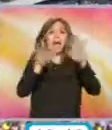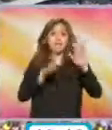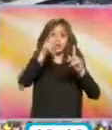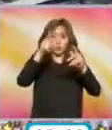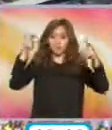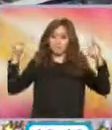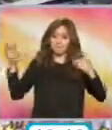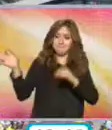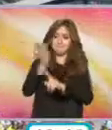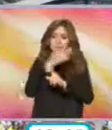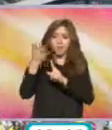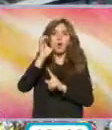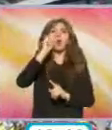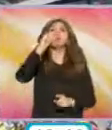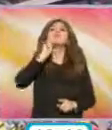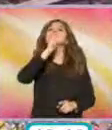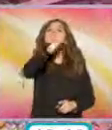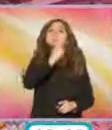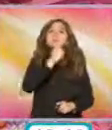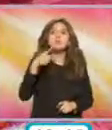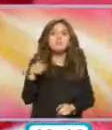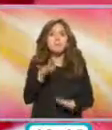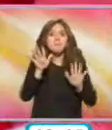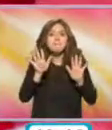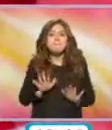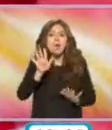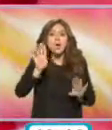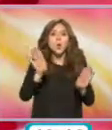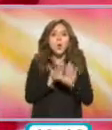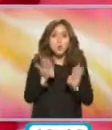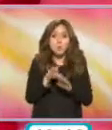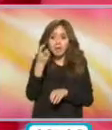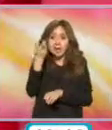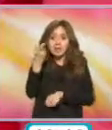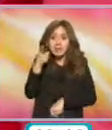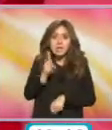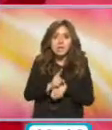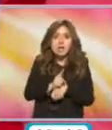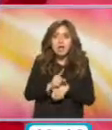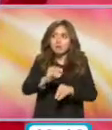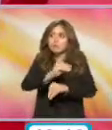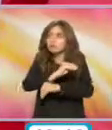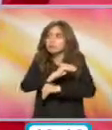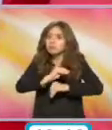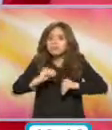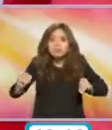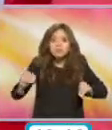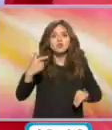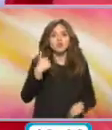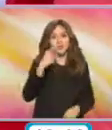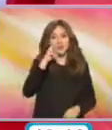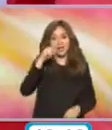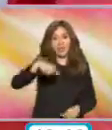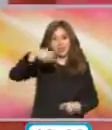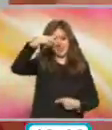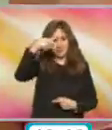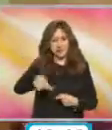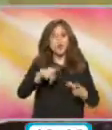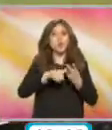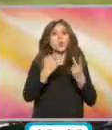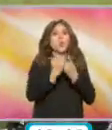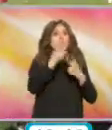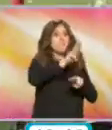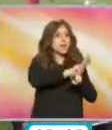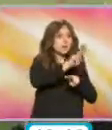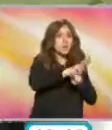te pintas la cara. Pero es como o sea, si se paralizara totalmente ese país en ese Sí. momento. Ese fenómeno lo he visto acá en México, lo he visto obviamente en Venezuela, lo he